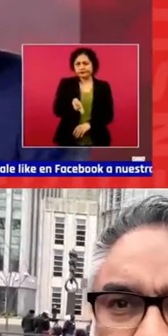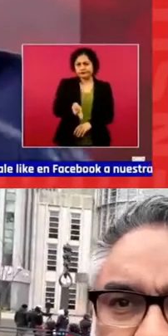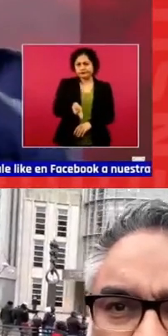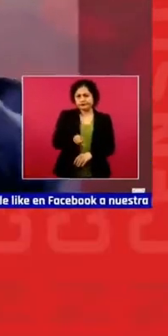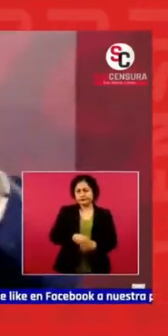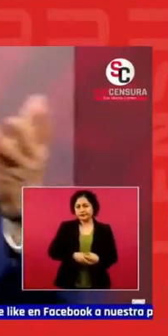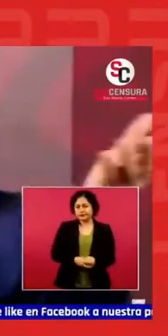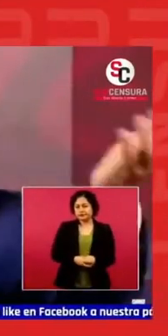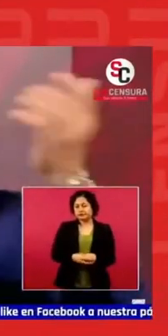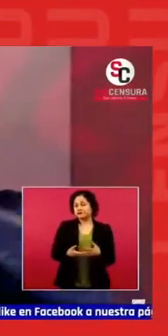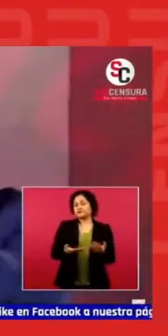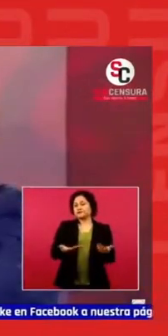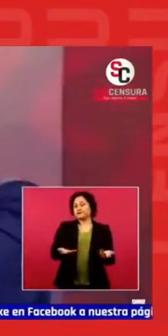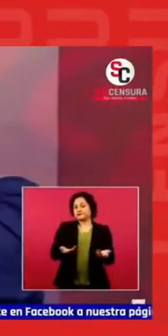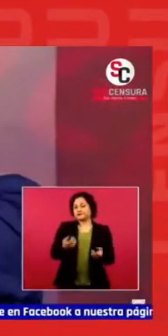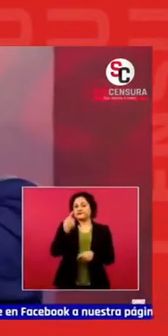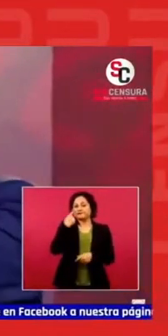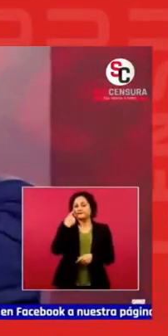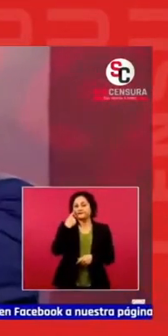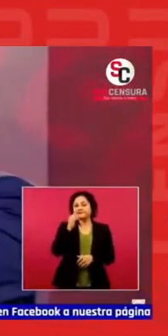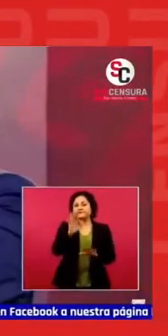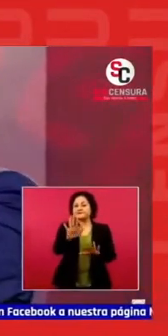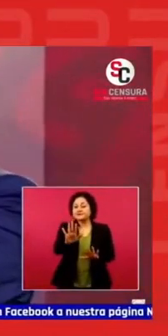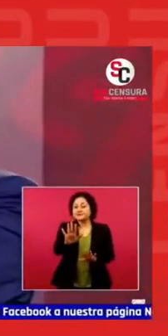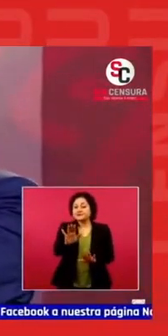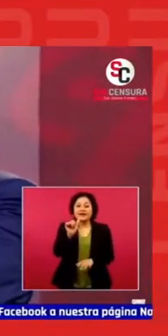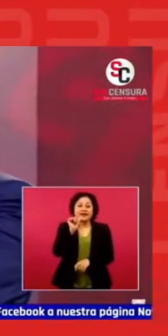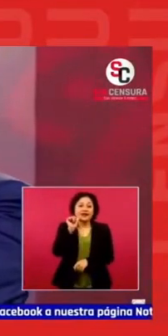Nada más vean lo que sucedió